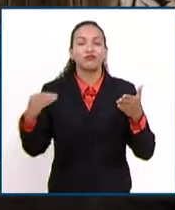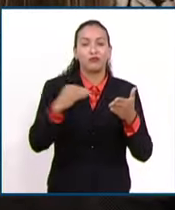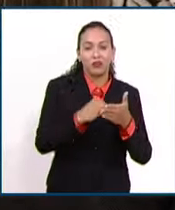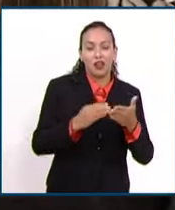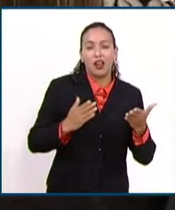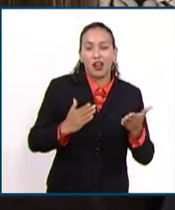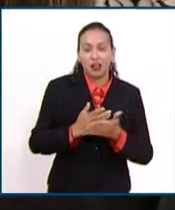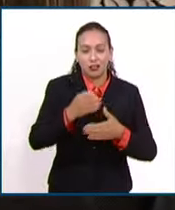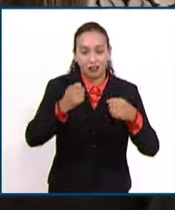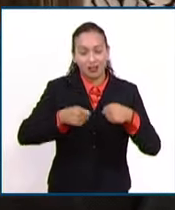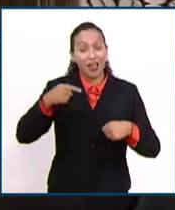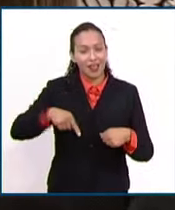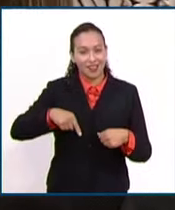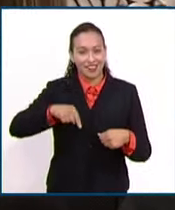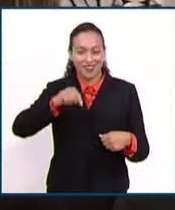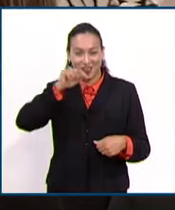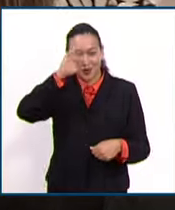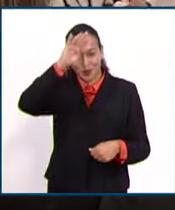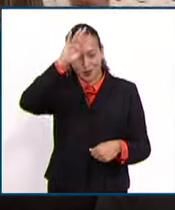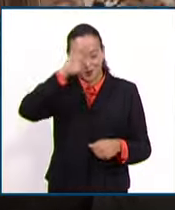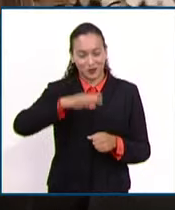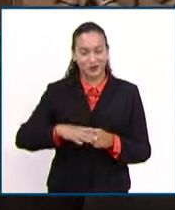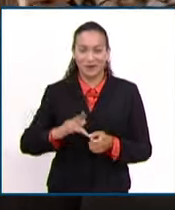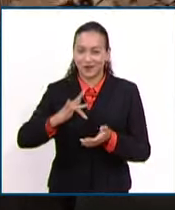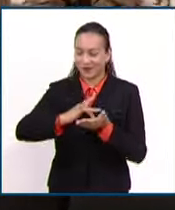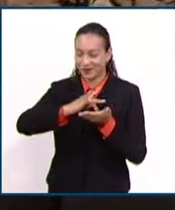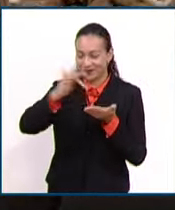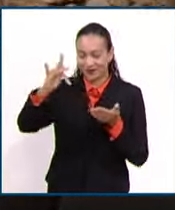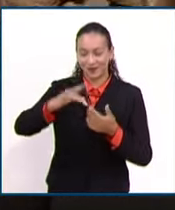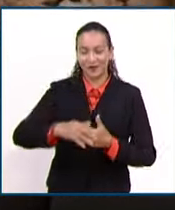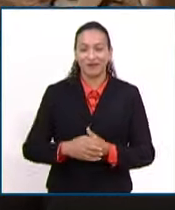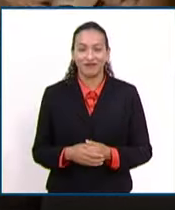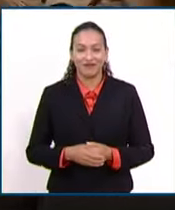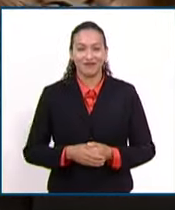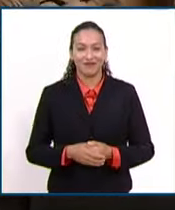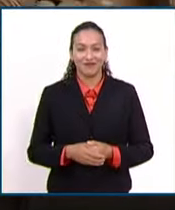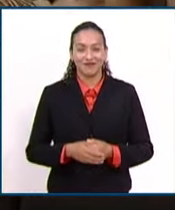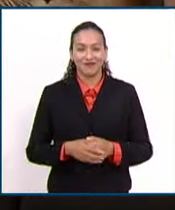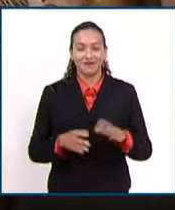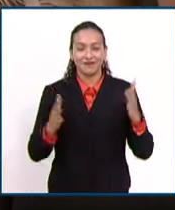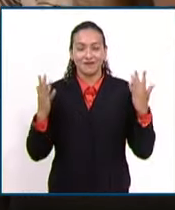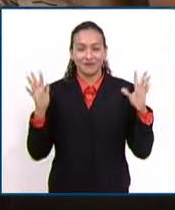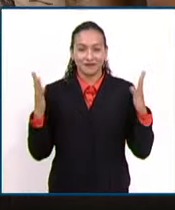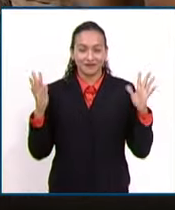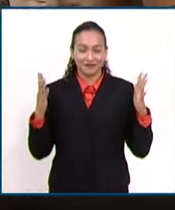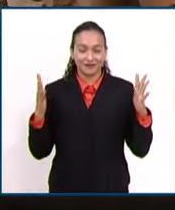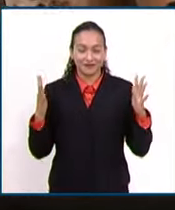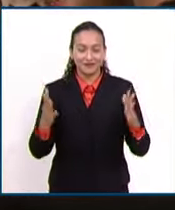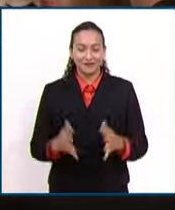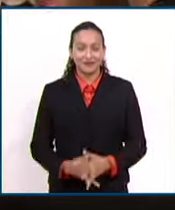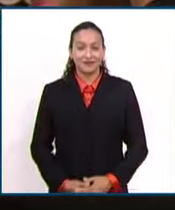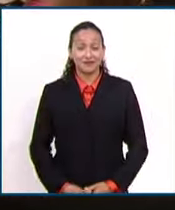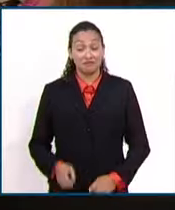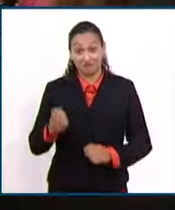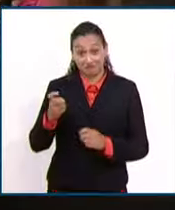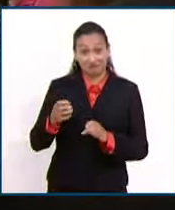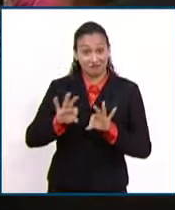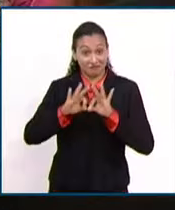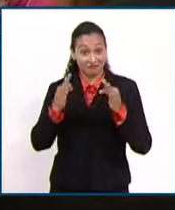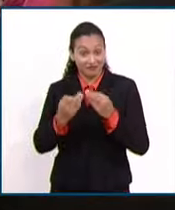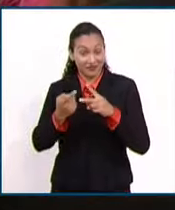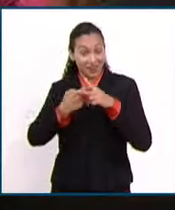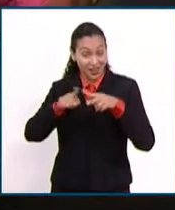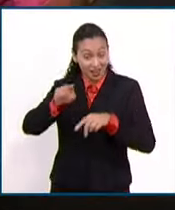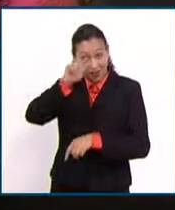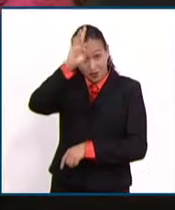sede Monterrey. Muchas gracias. Así comenzó en Monterrey,